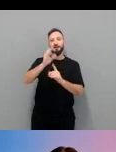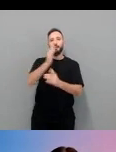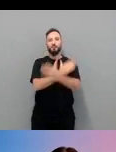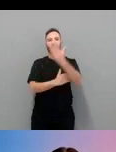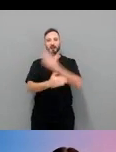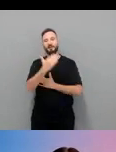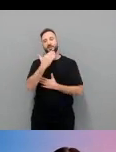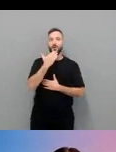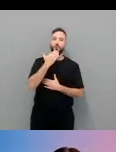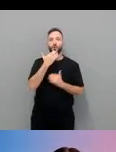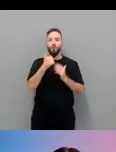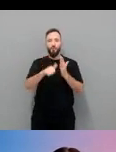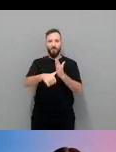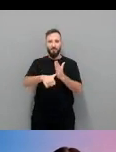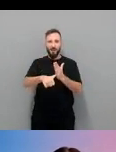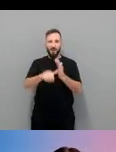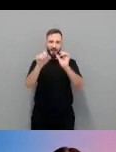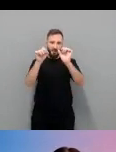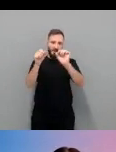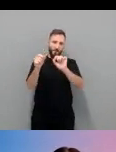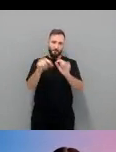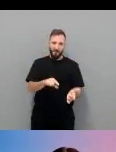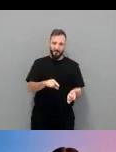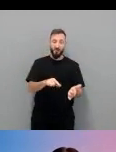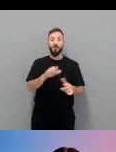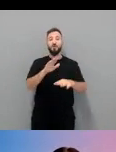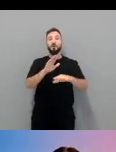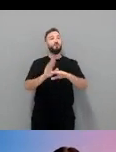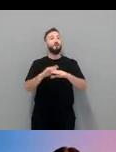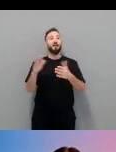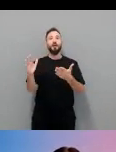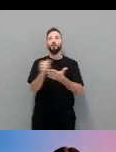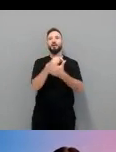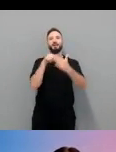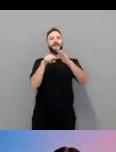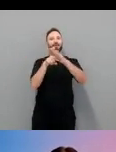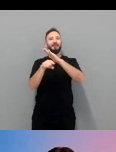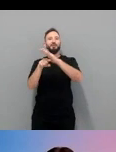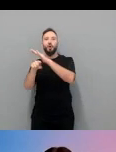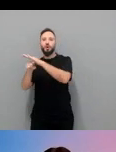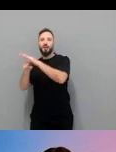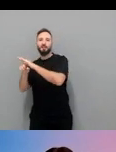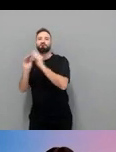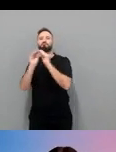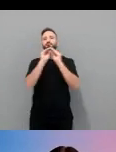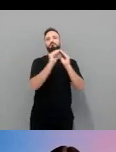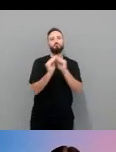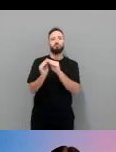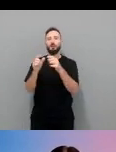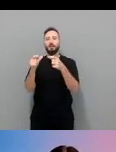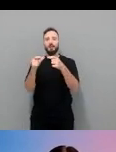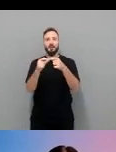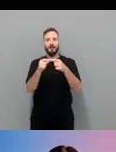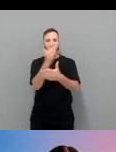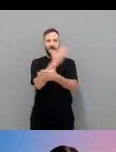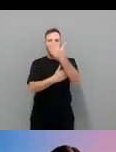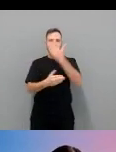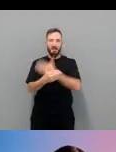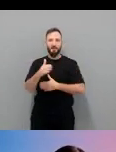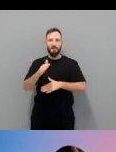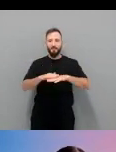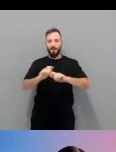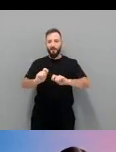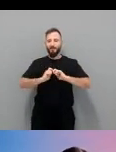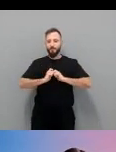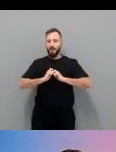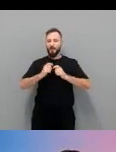DNI, para todo tipo de gestiones, pues porque, bueno, pues para facilitarnos un poquito la vida, porque